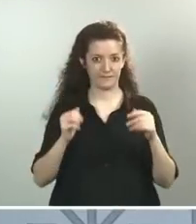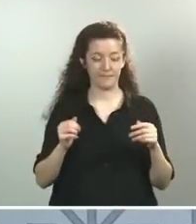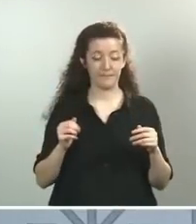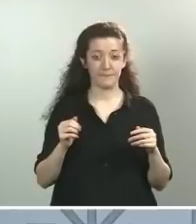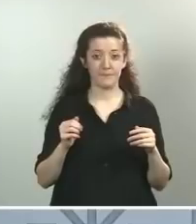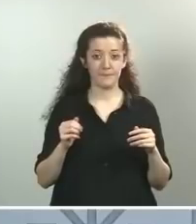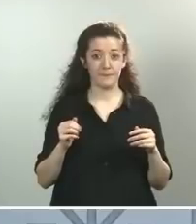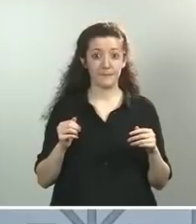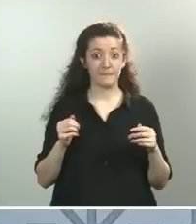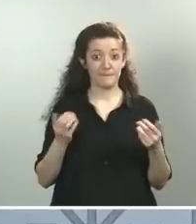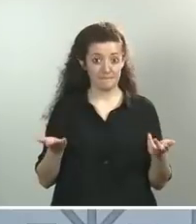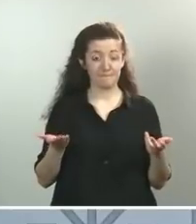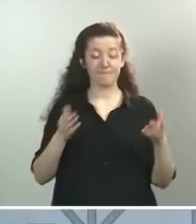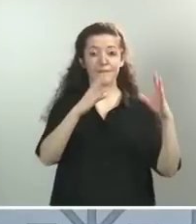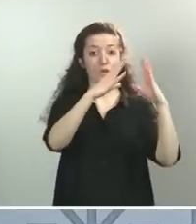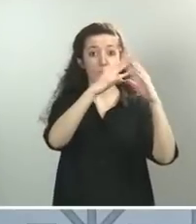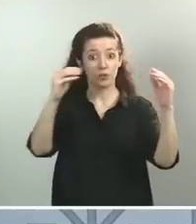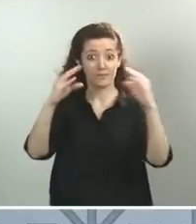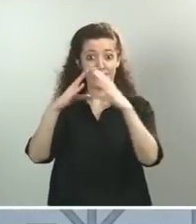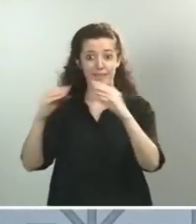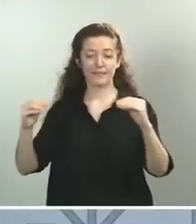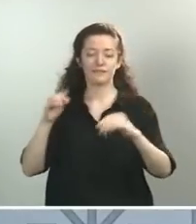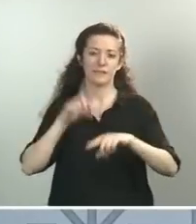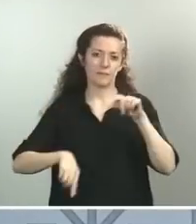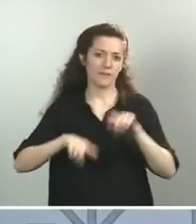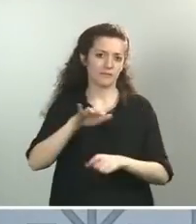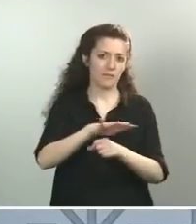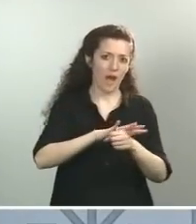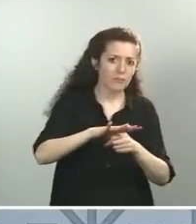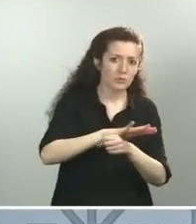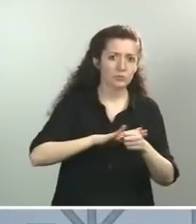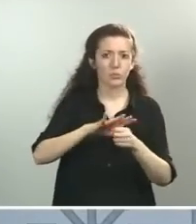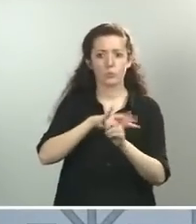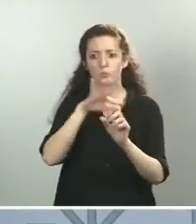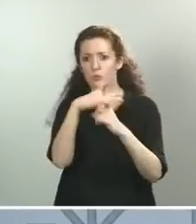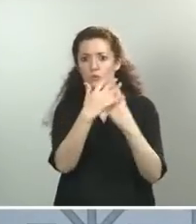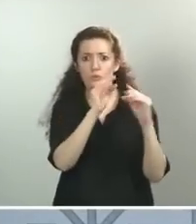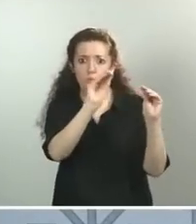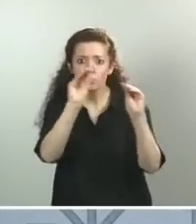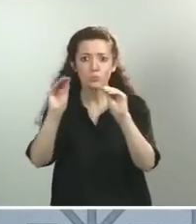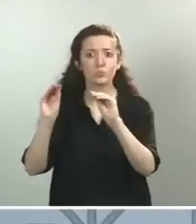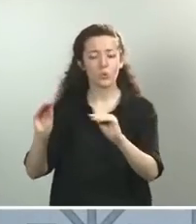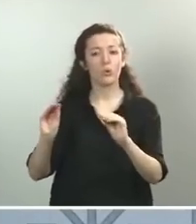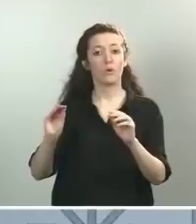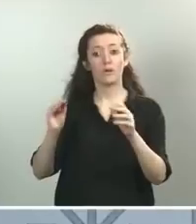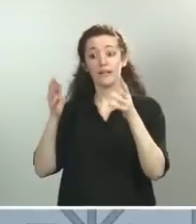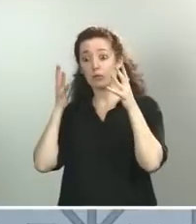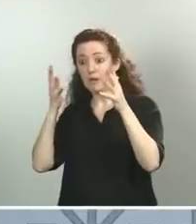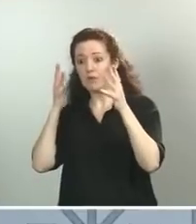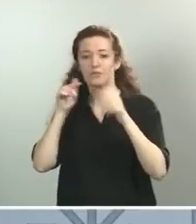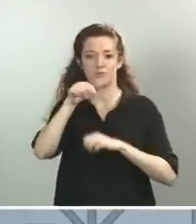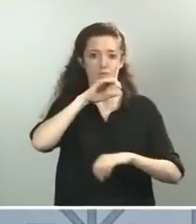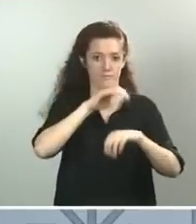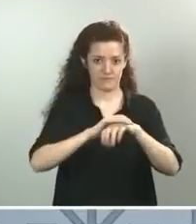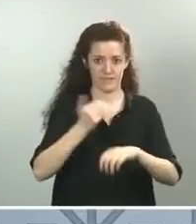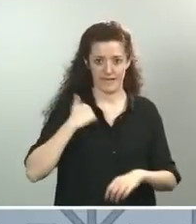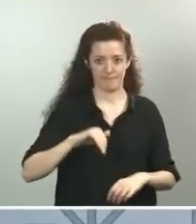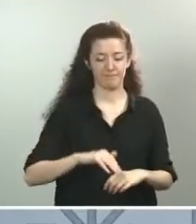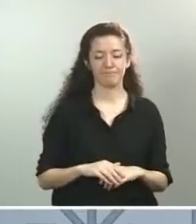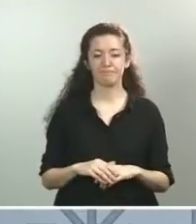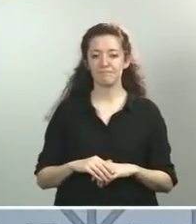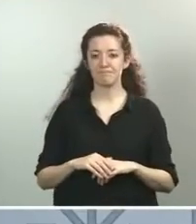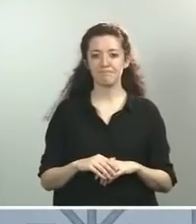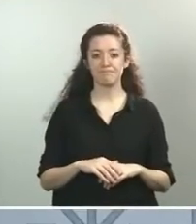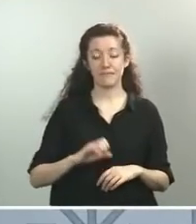cada unha en súa ámbito e en súas condiciones, están llevando a cabo. Uno, o curso, e o máis importante, o